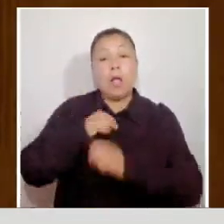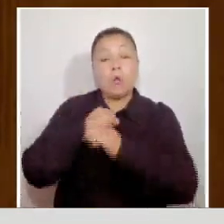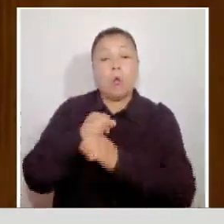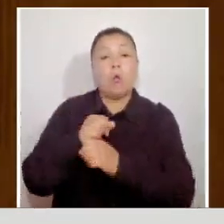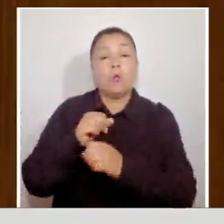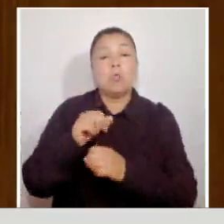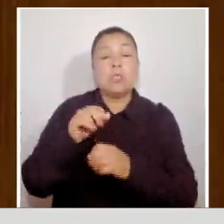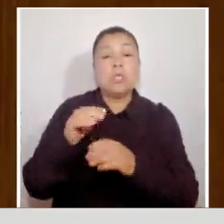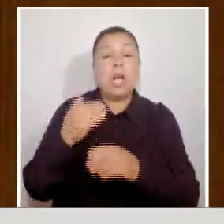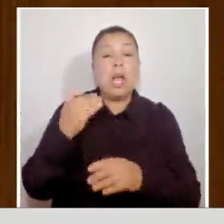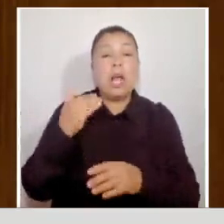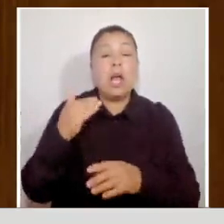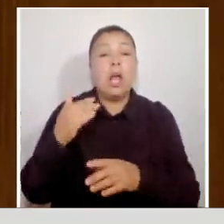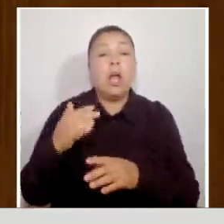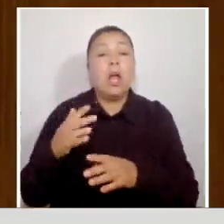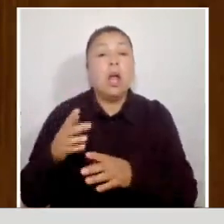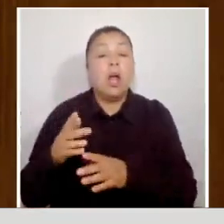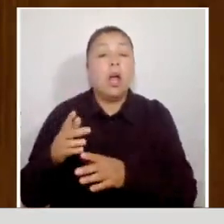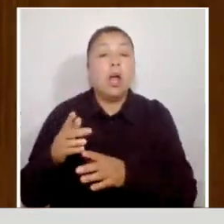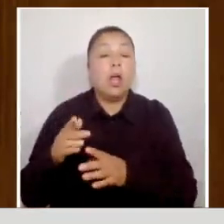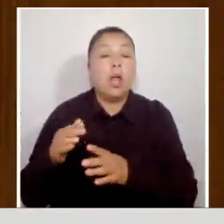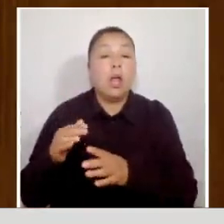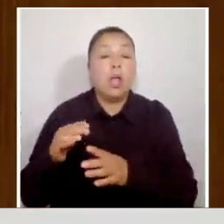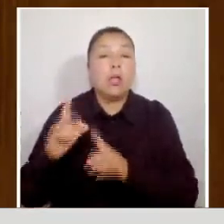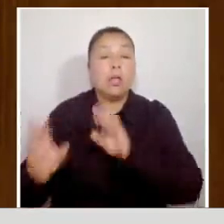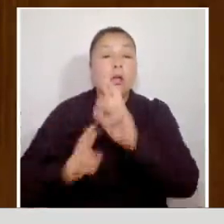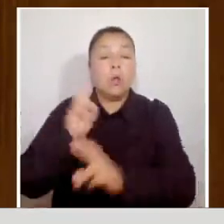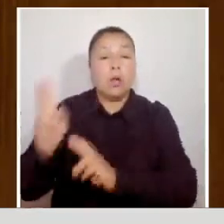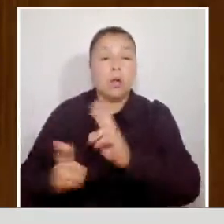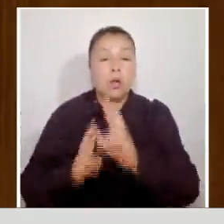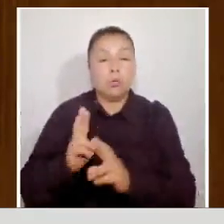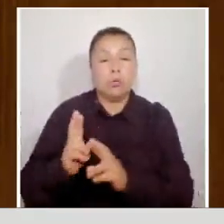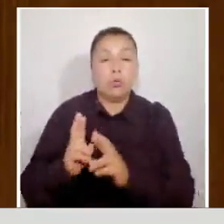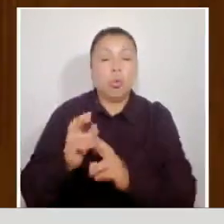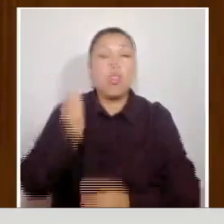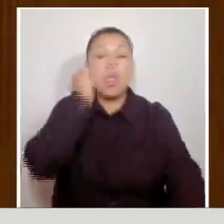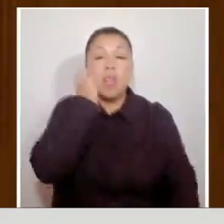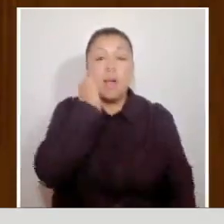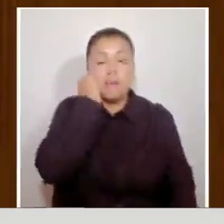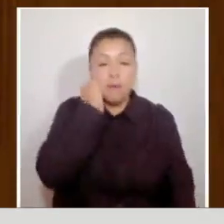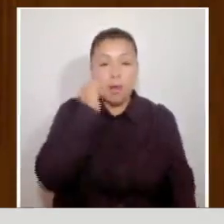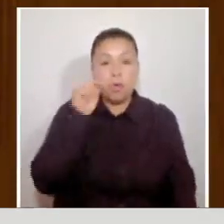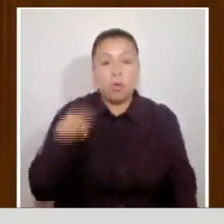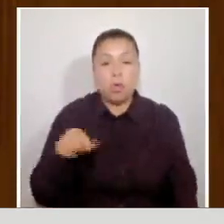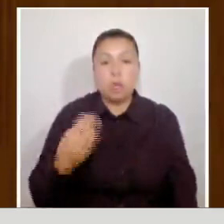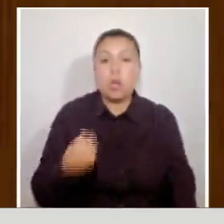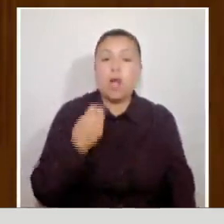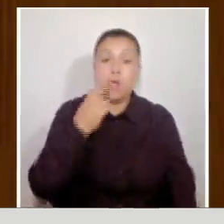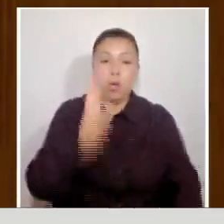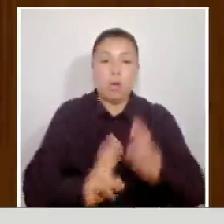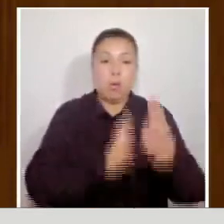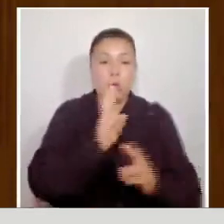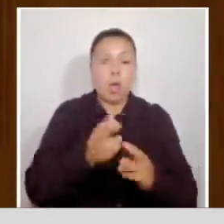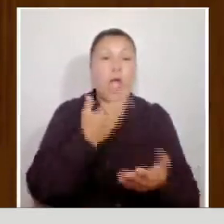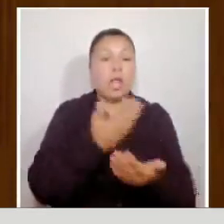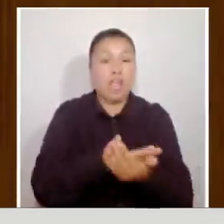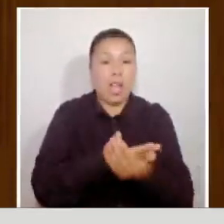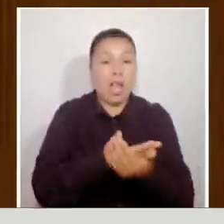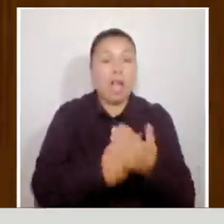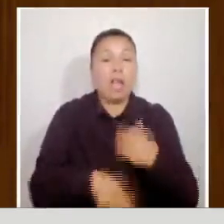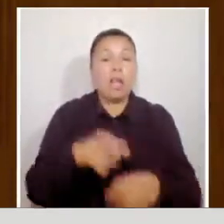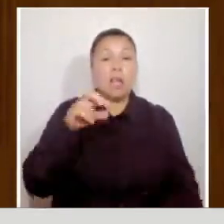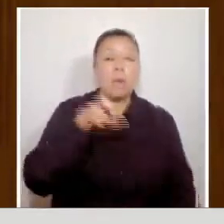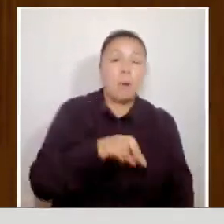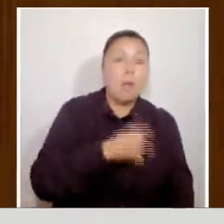menor tenía previamente una relación de afecto de esta manera la buena relación que existió entre el progenitor con